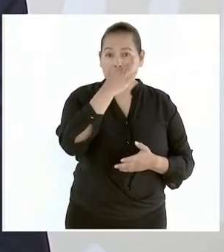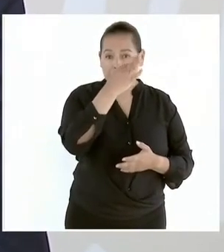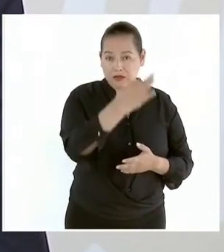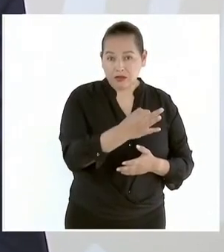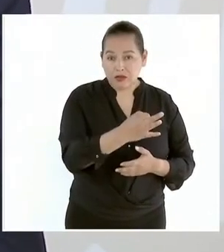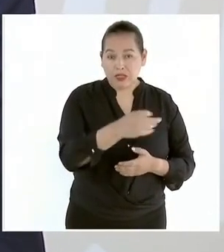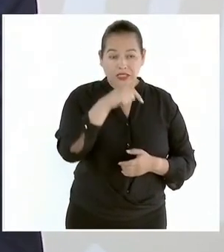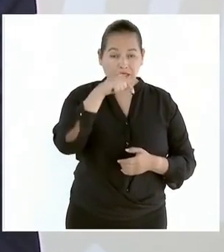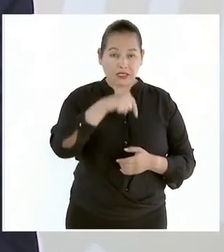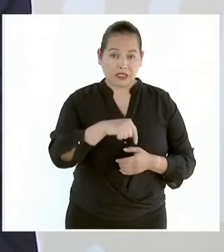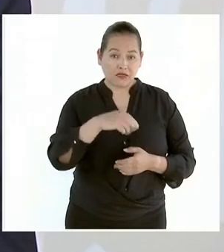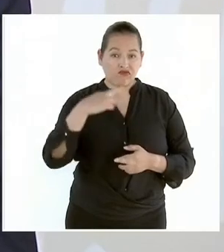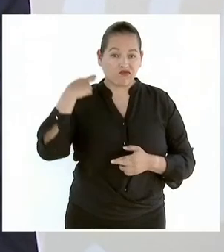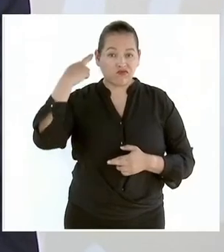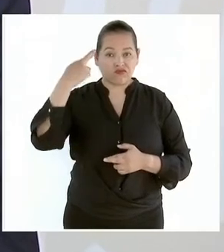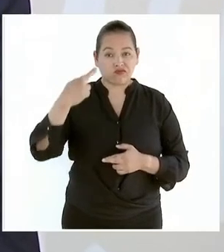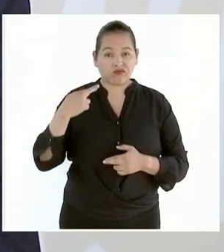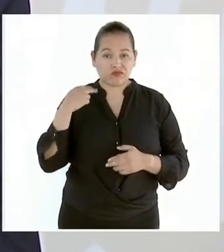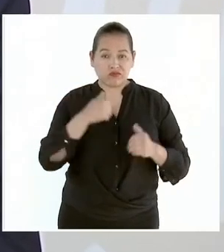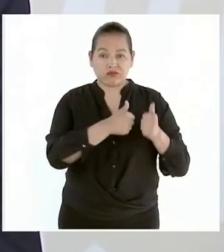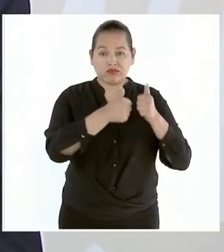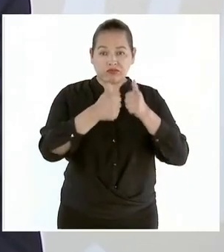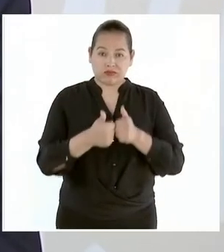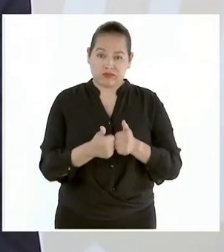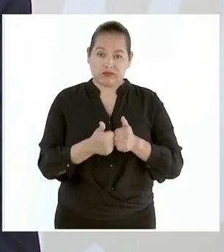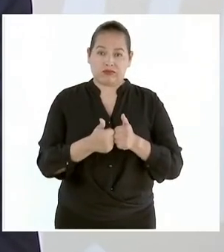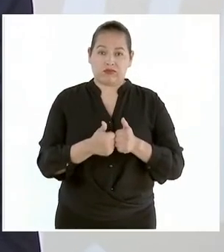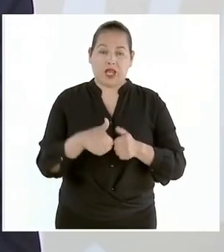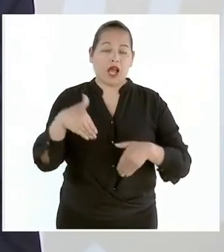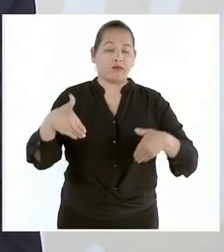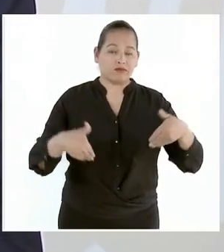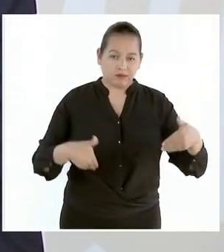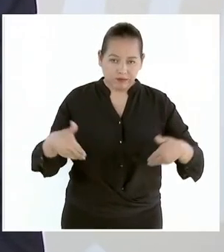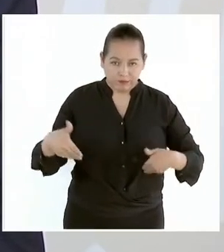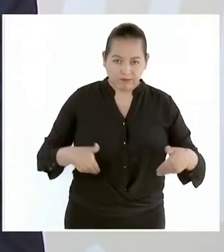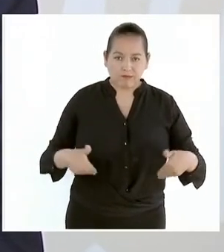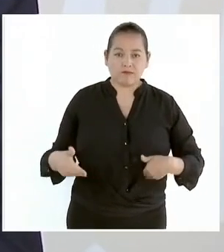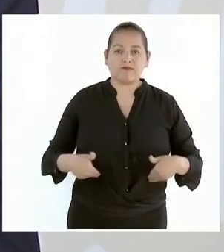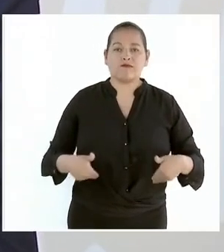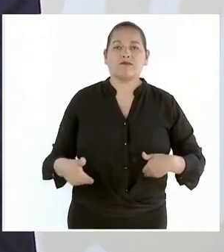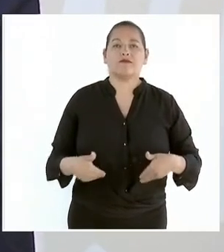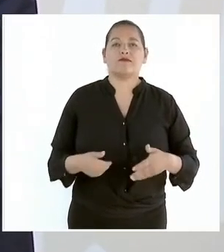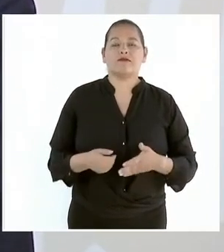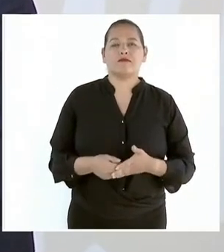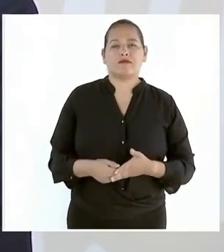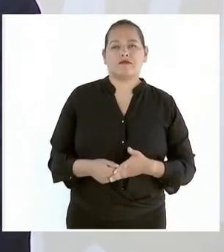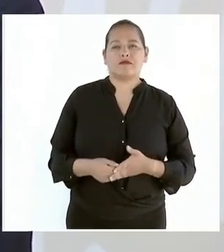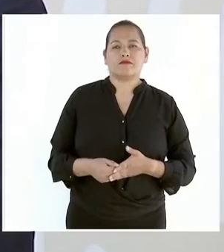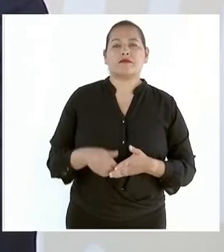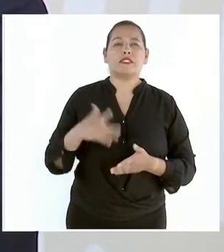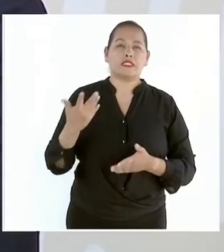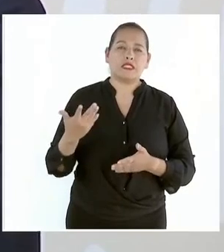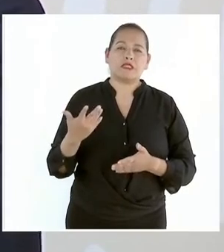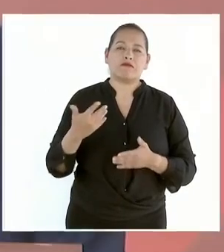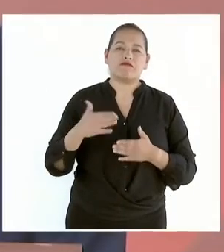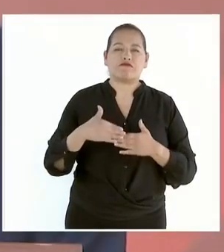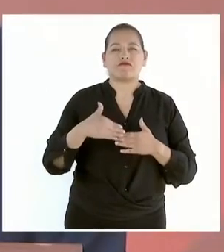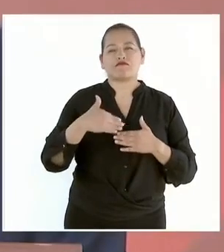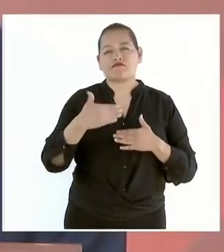consecuencias molestas y acarrearía tarde o temprano